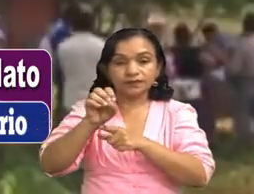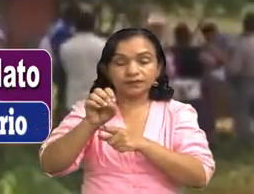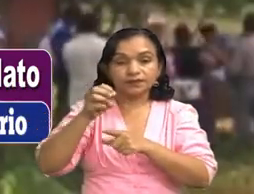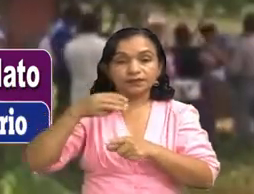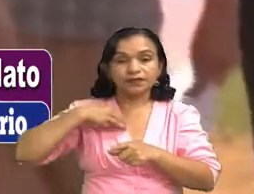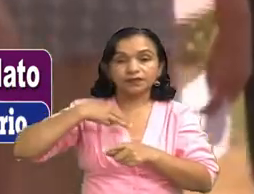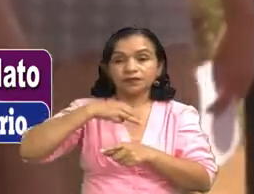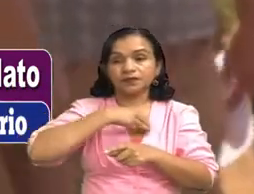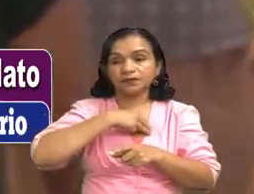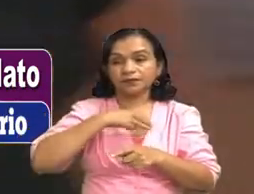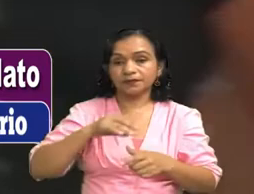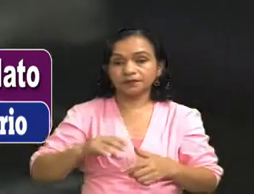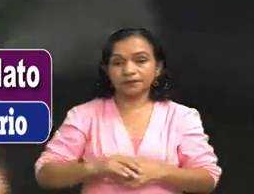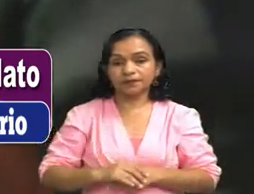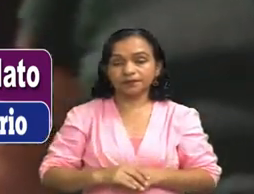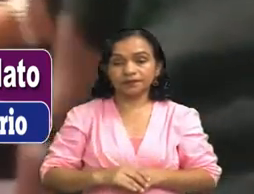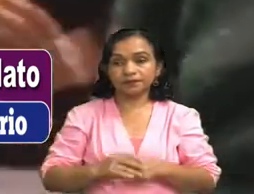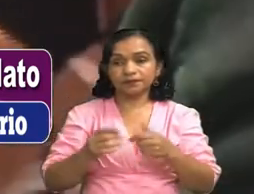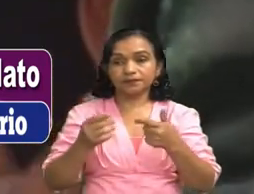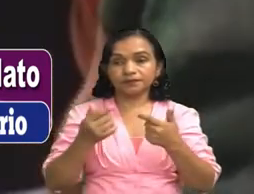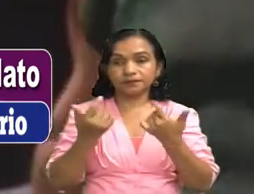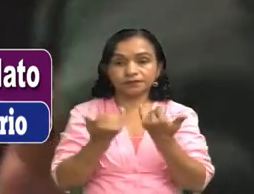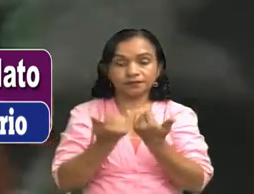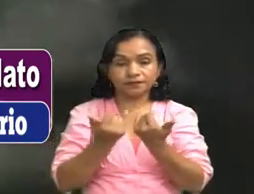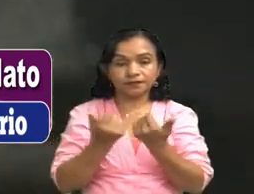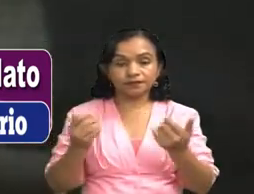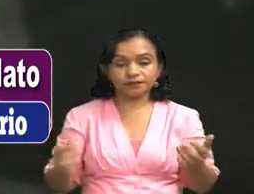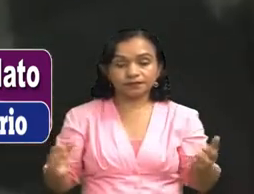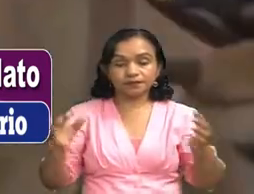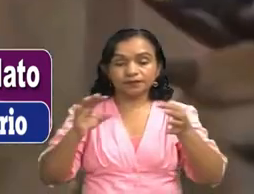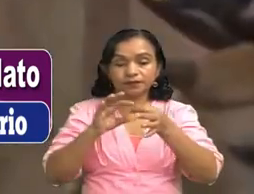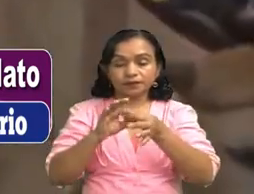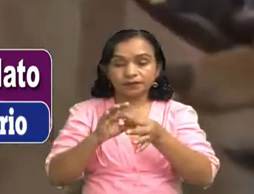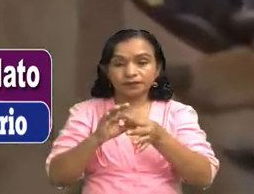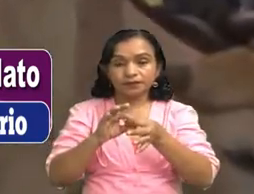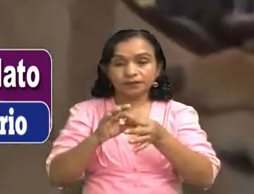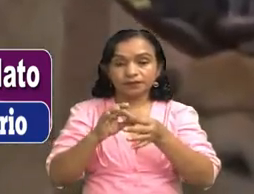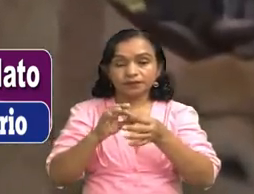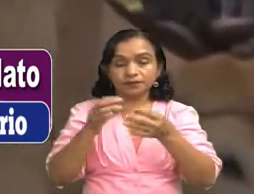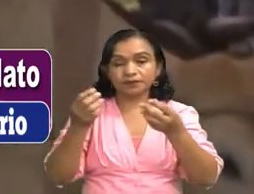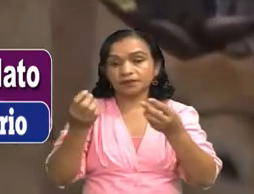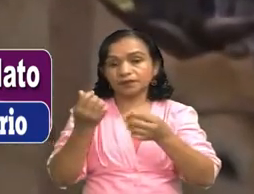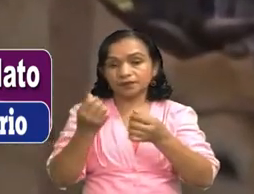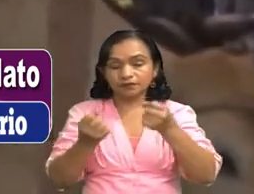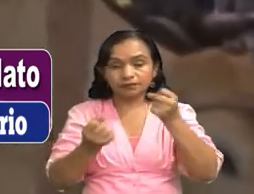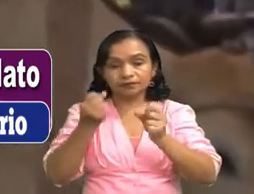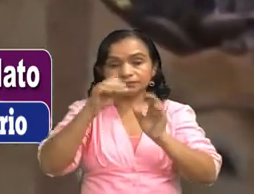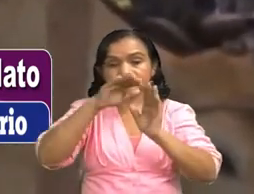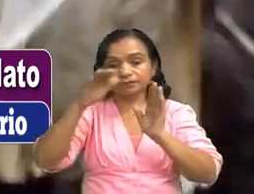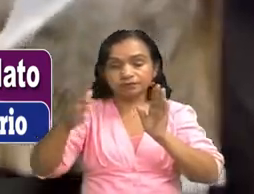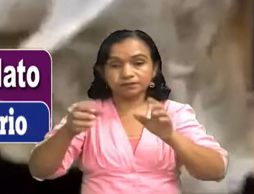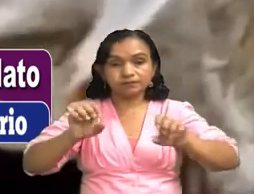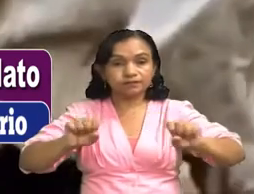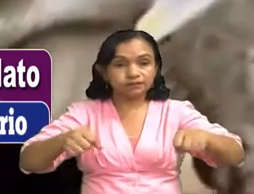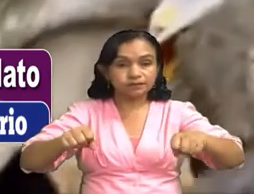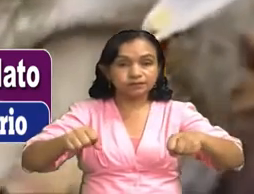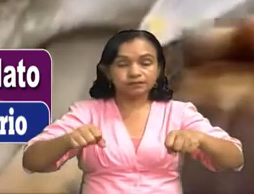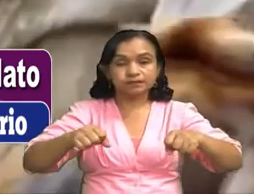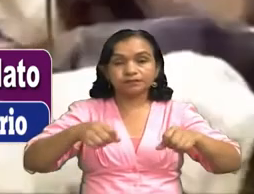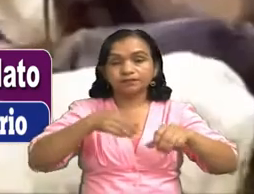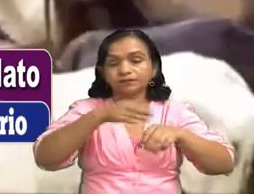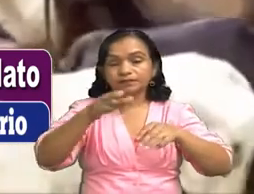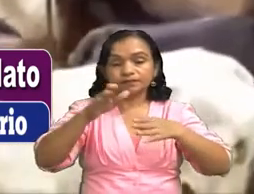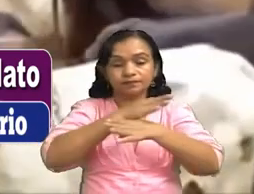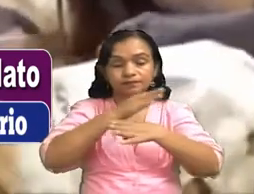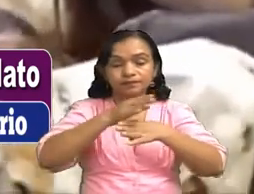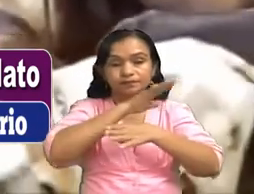miembros del equipo. Con sus medios se trasladan en camionetas, motos, ahí van como por